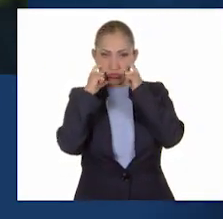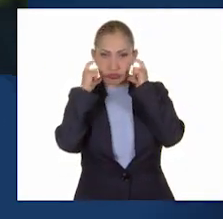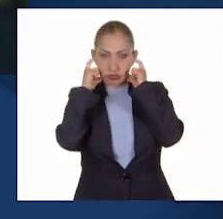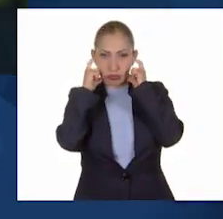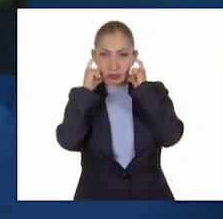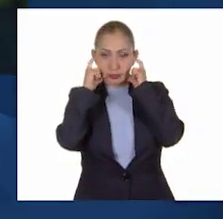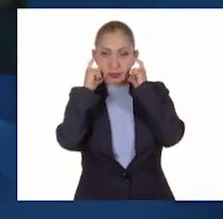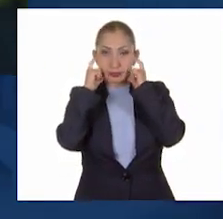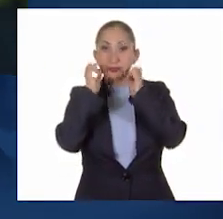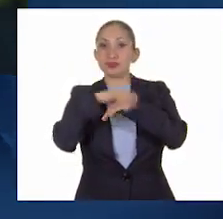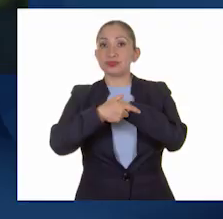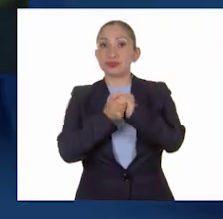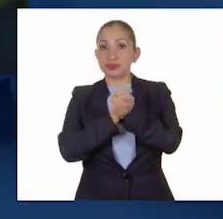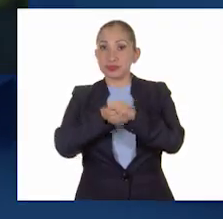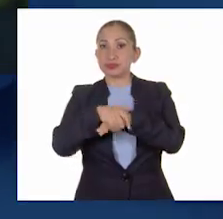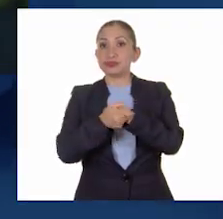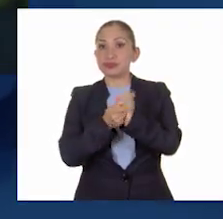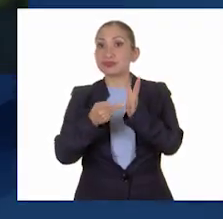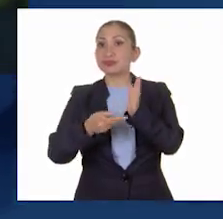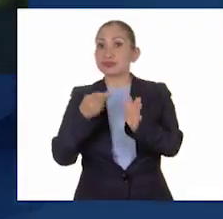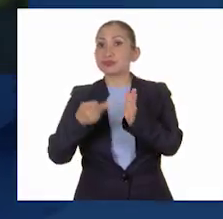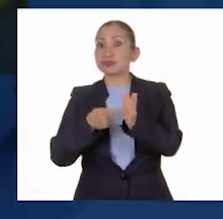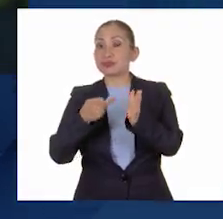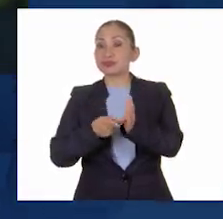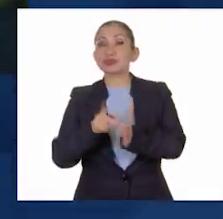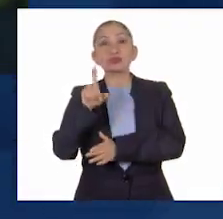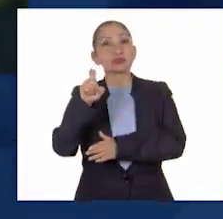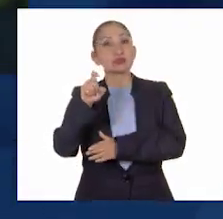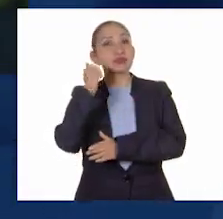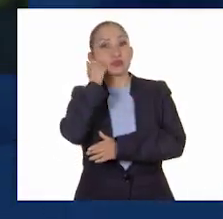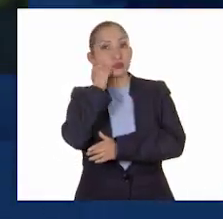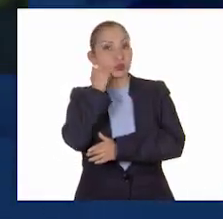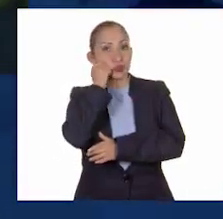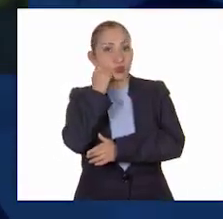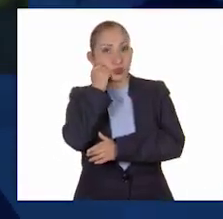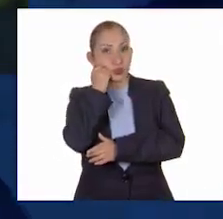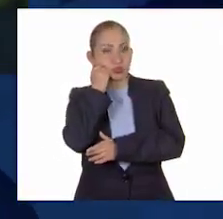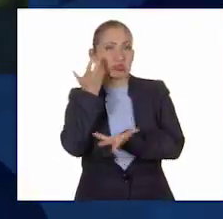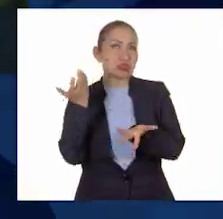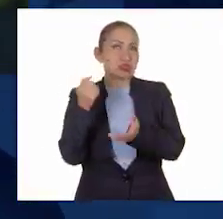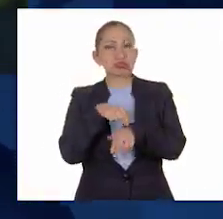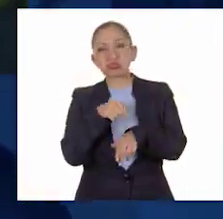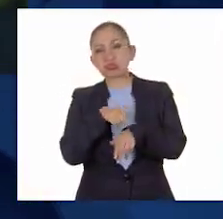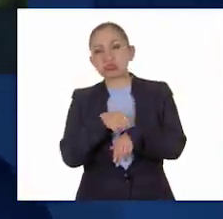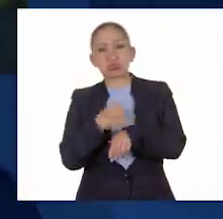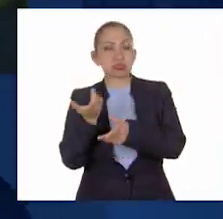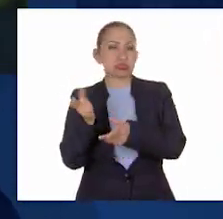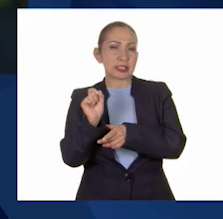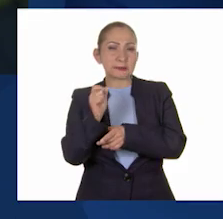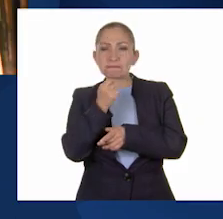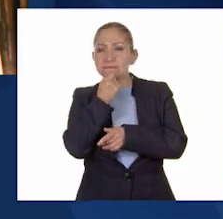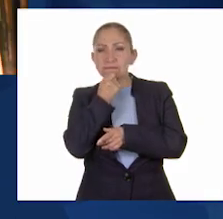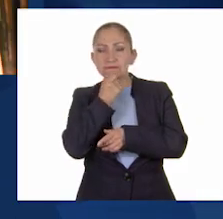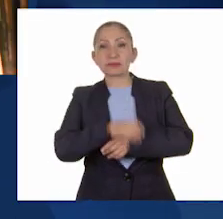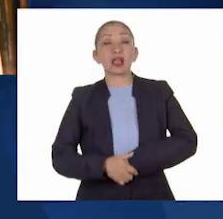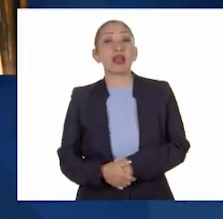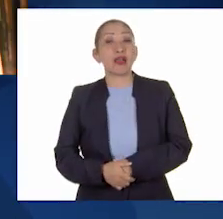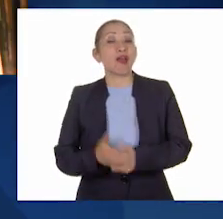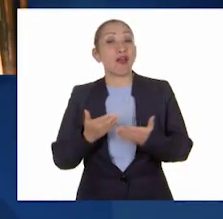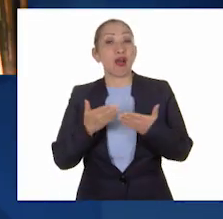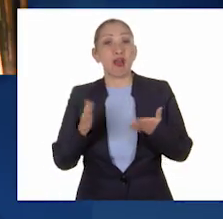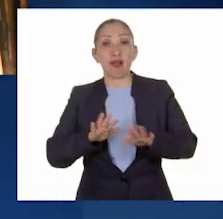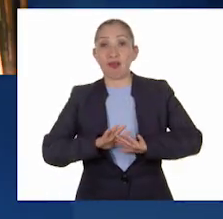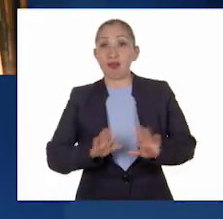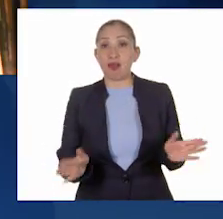cubrebocas. Lava tus manos frecuentemente con agua y con jabón, por lo menos durante 20 segundos. Ahora